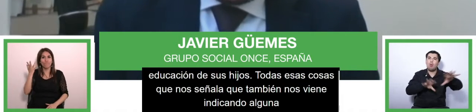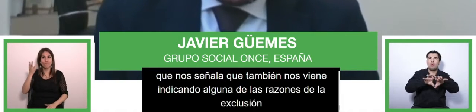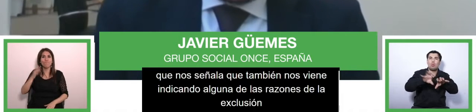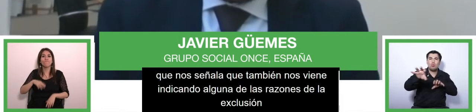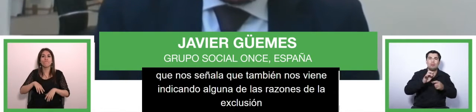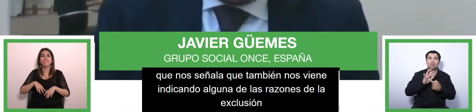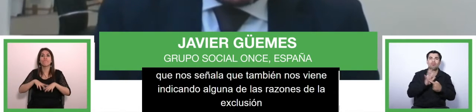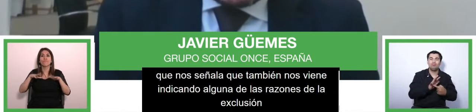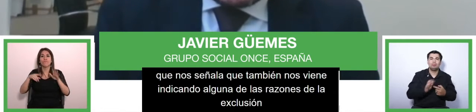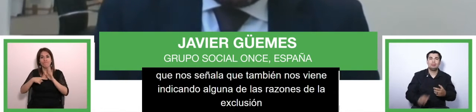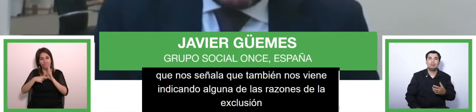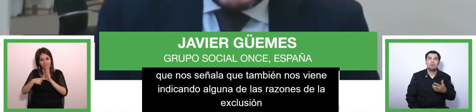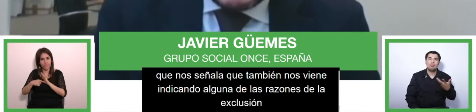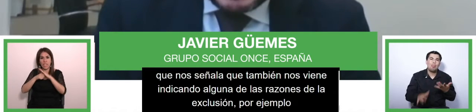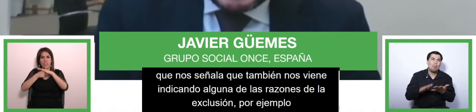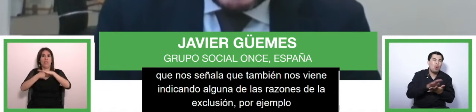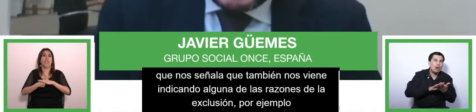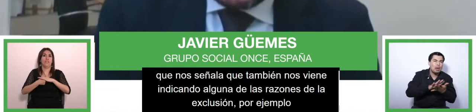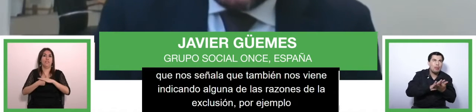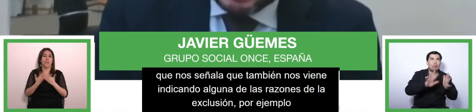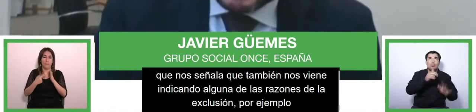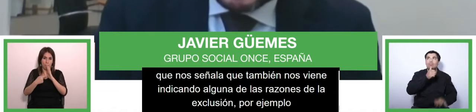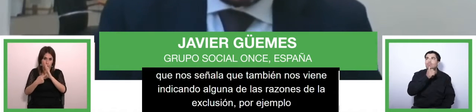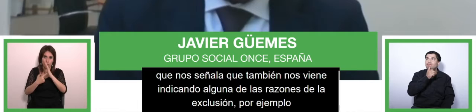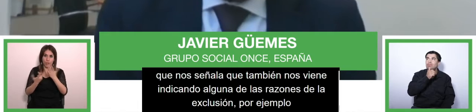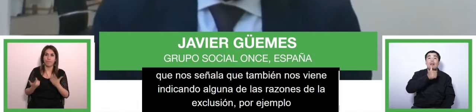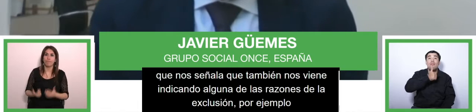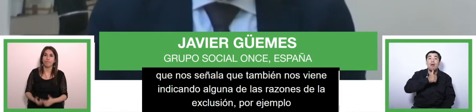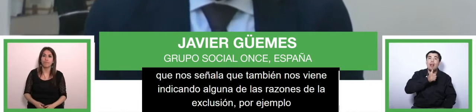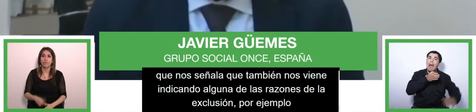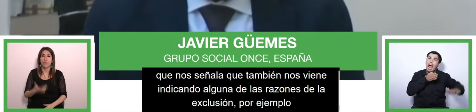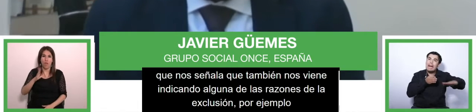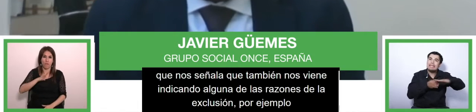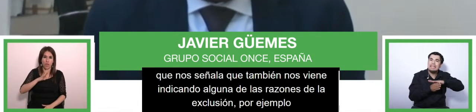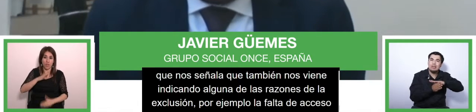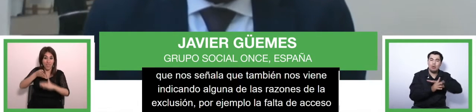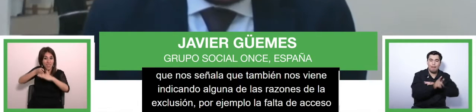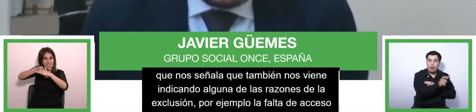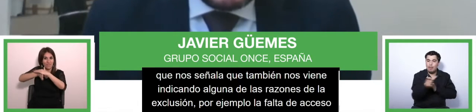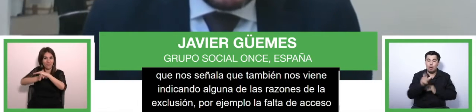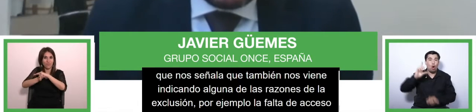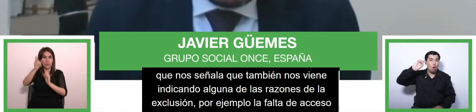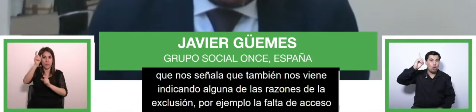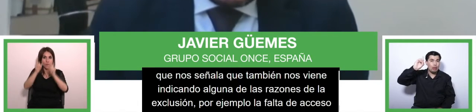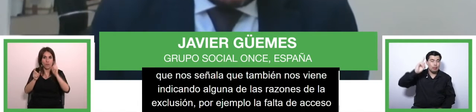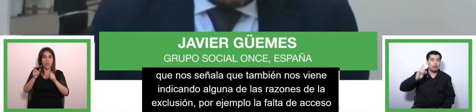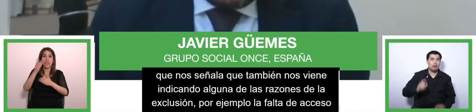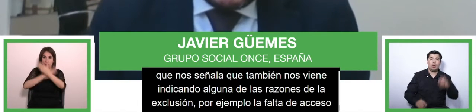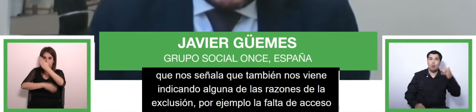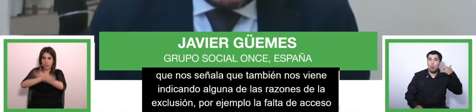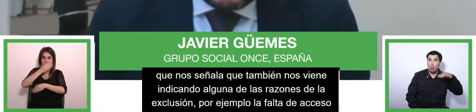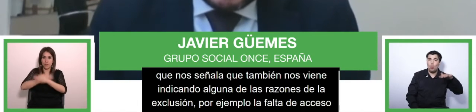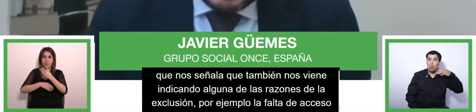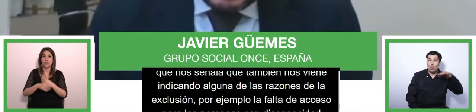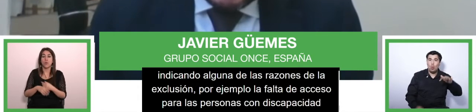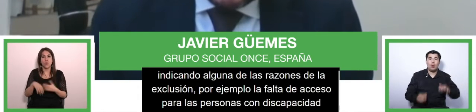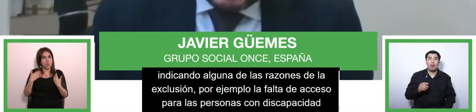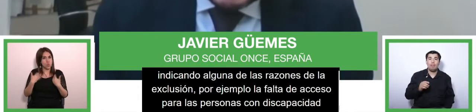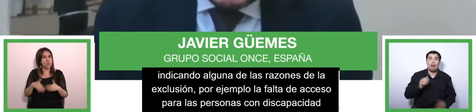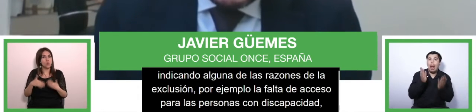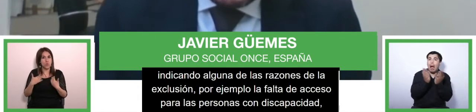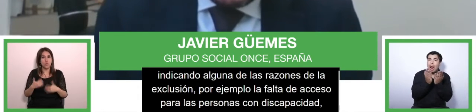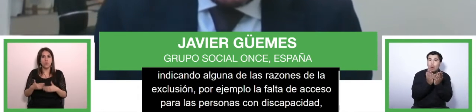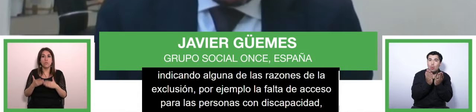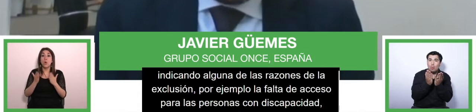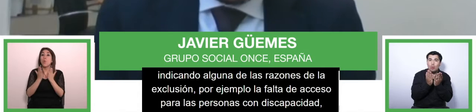es la falta de acceso para las personas con discapacidad y para los alumnos con discapacidad en la región, son